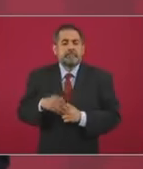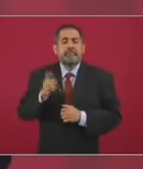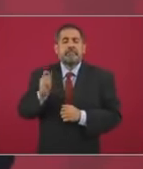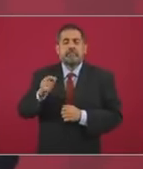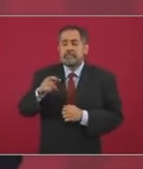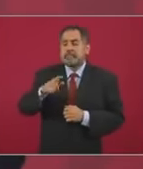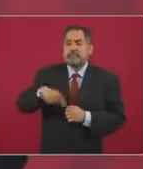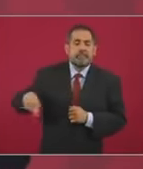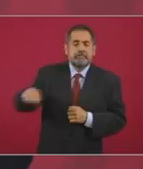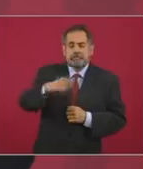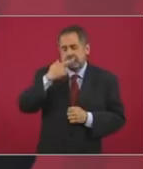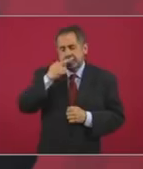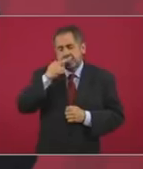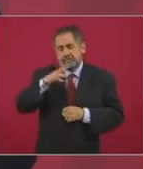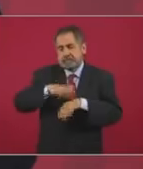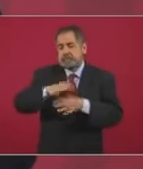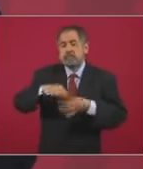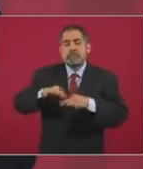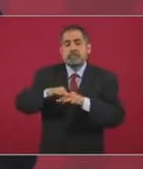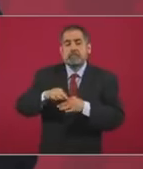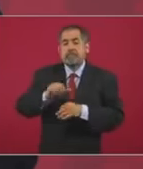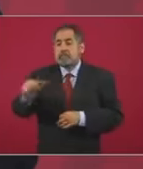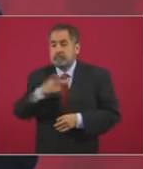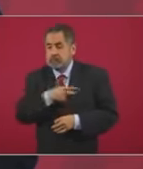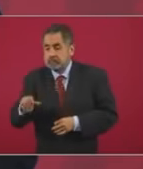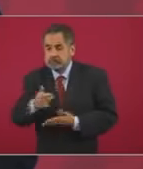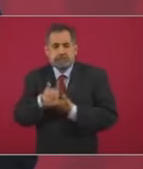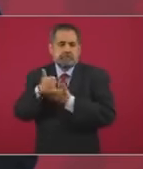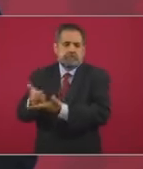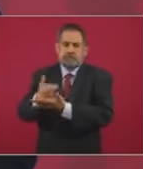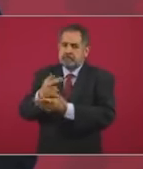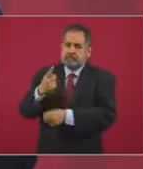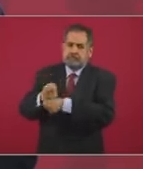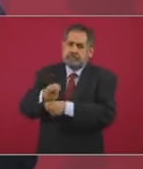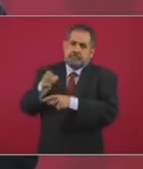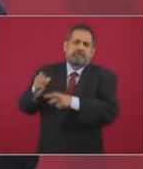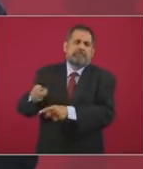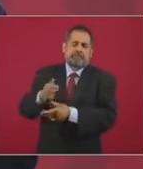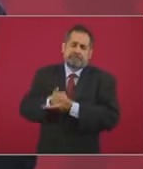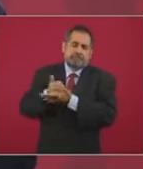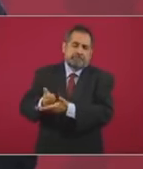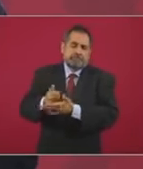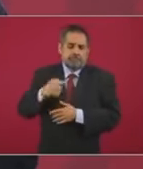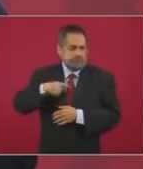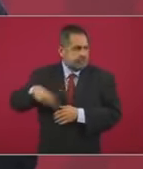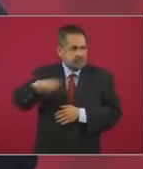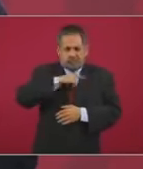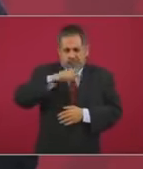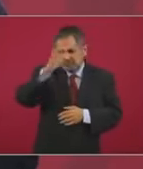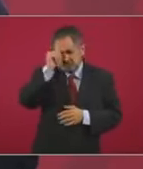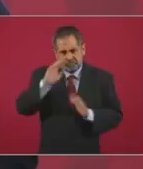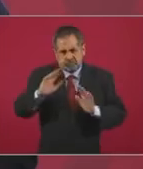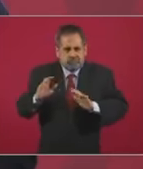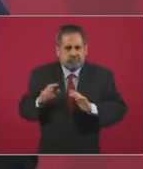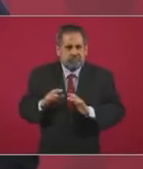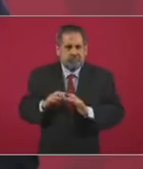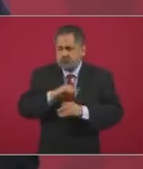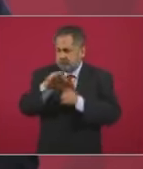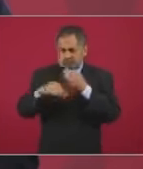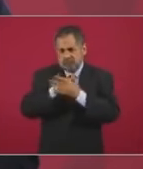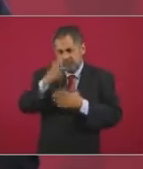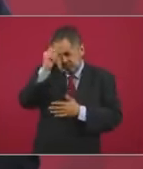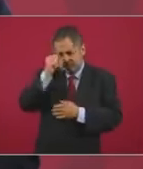ayudar de manera preferente a los pobres. Y yo creo que en eso coincidimos